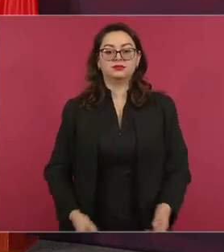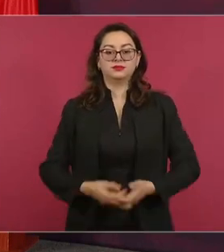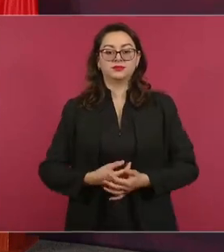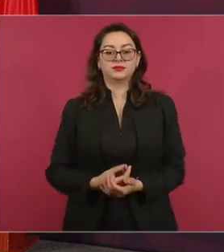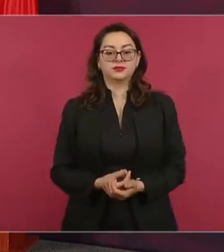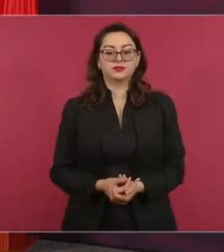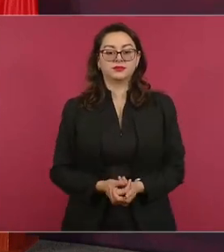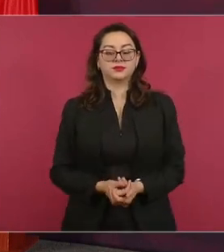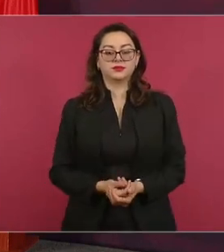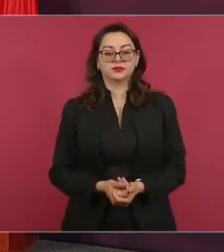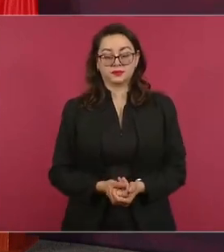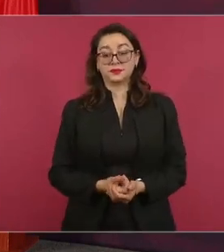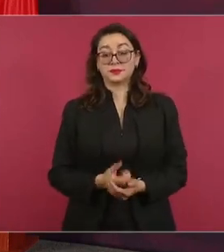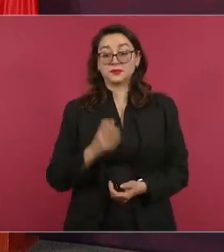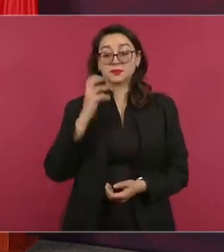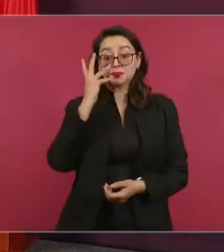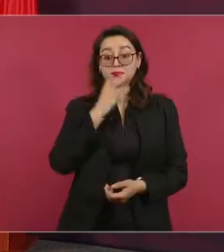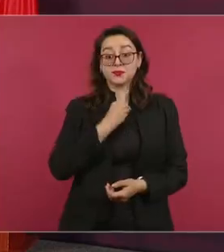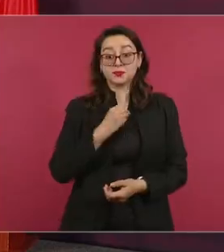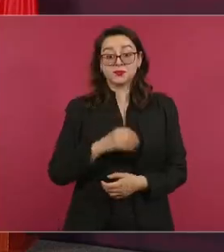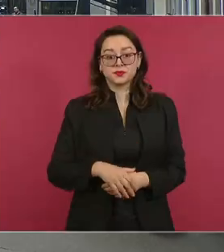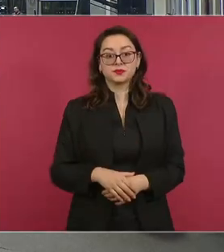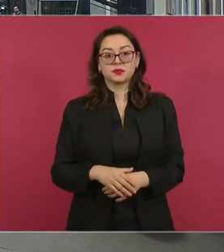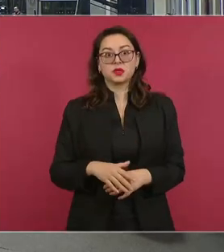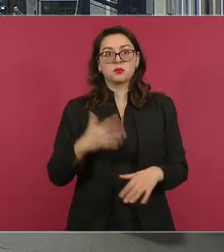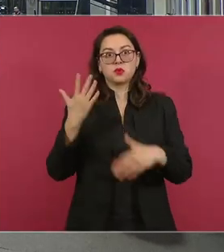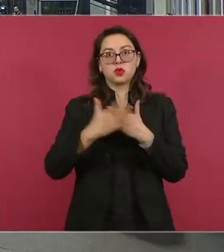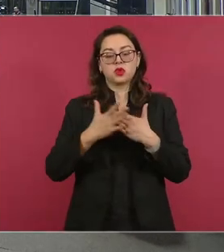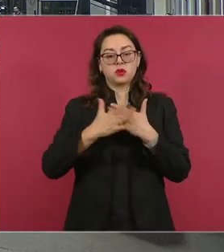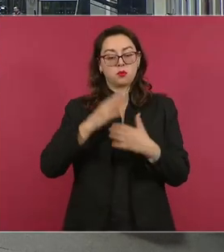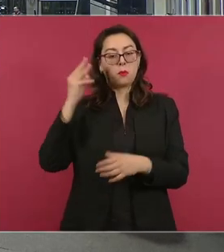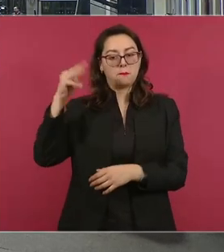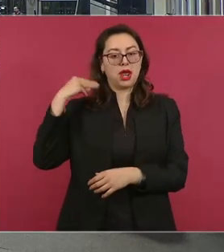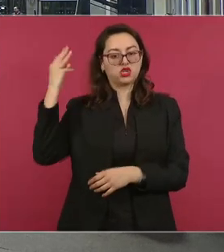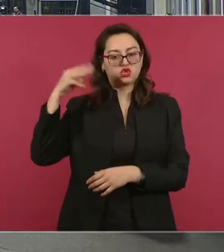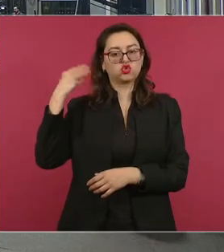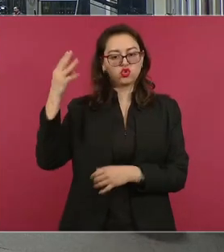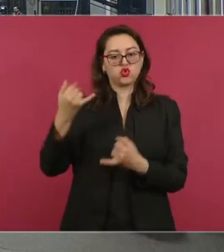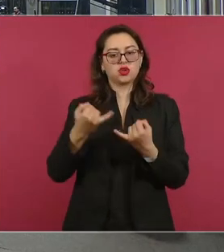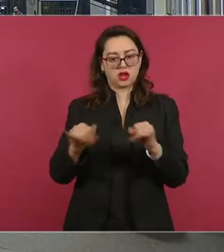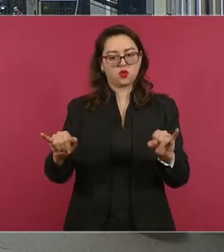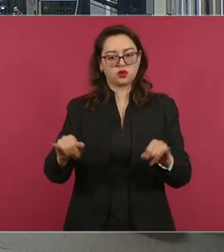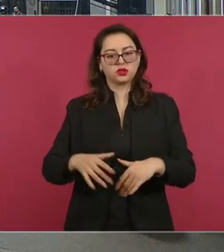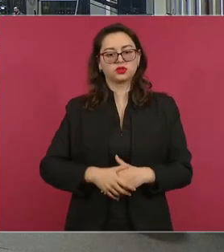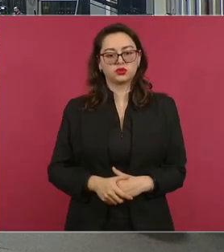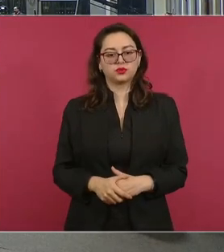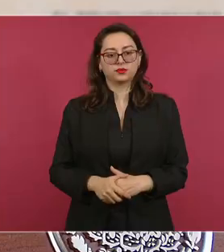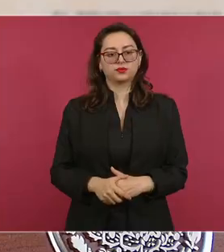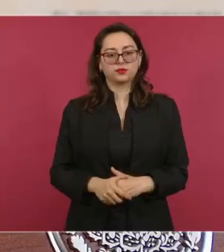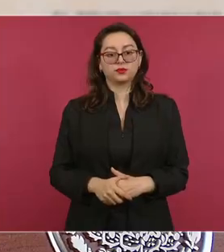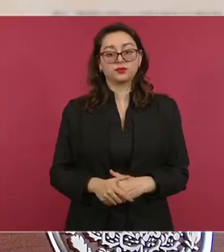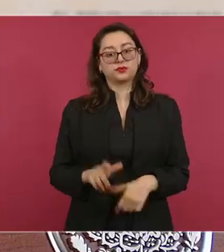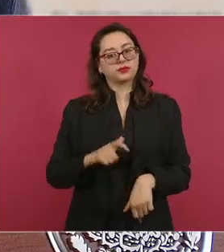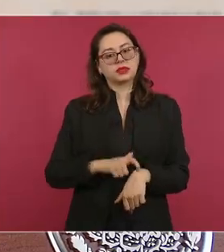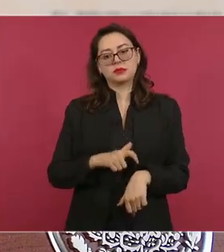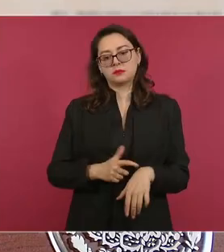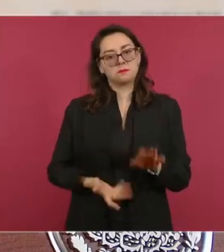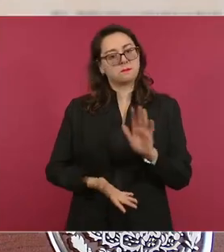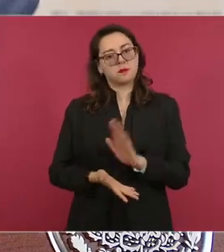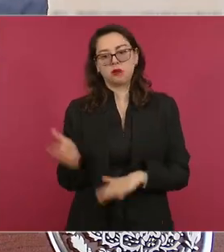Es bellísimo. Eso lo vamos. Yo creo que para marzo. Sí, para marzo va a estar. Bueno, vámonos